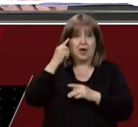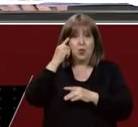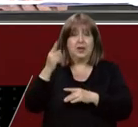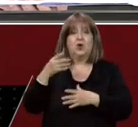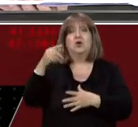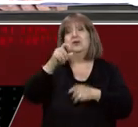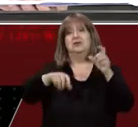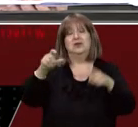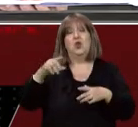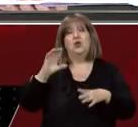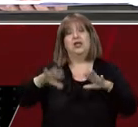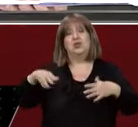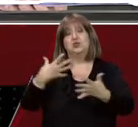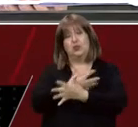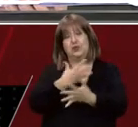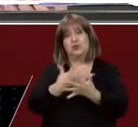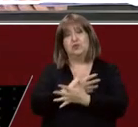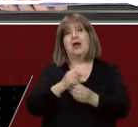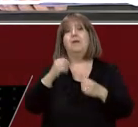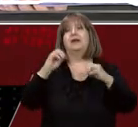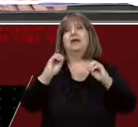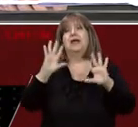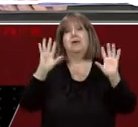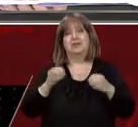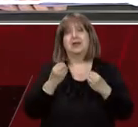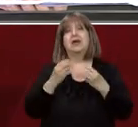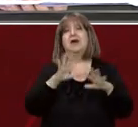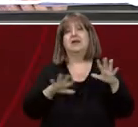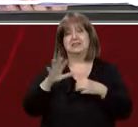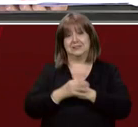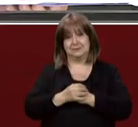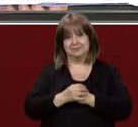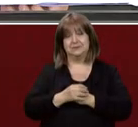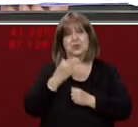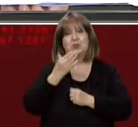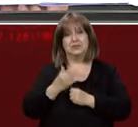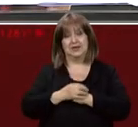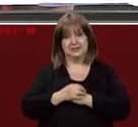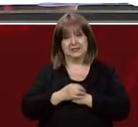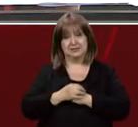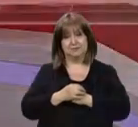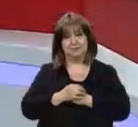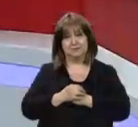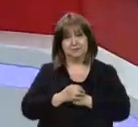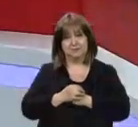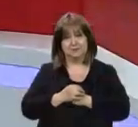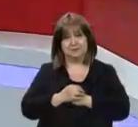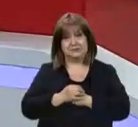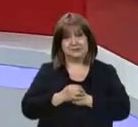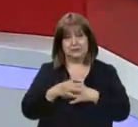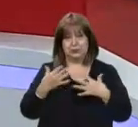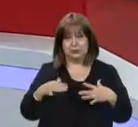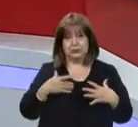Gracias, Sergio. Como siempre, muy amable con nosotros. Muchas gracias. A ustedes, por el interés. Saludos. Hasta luego. Bien,